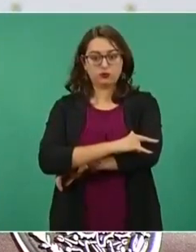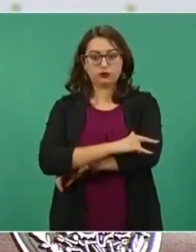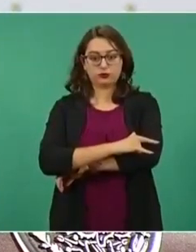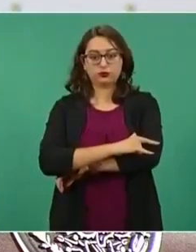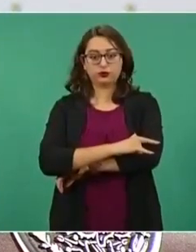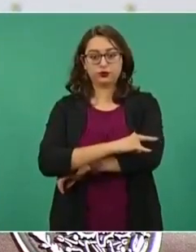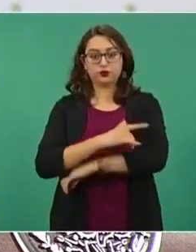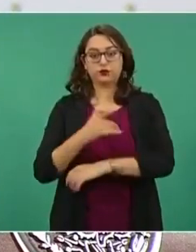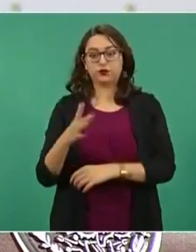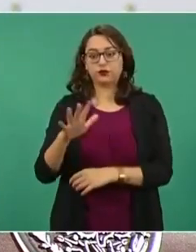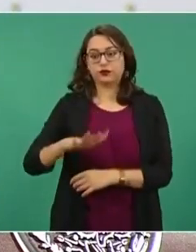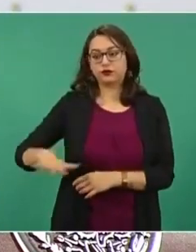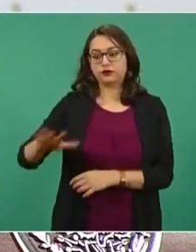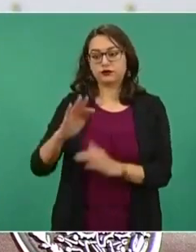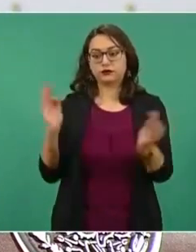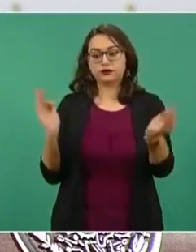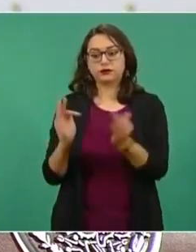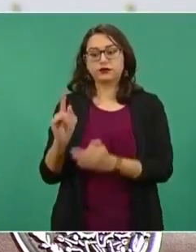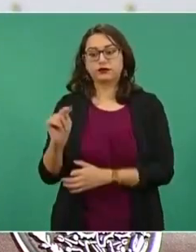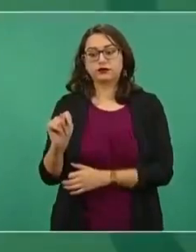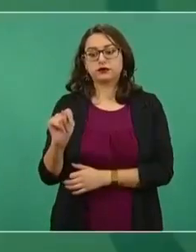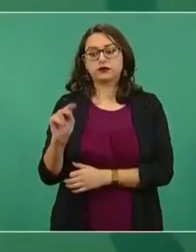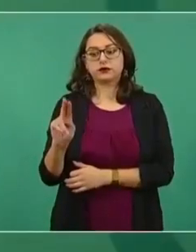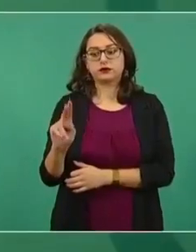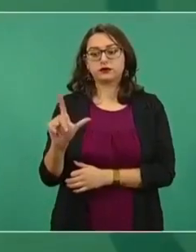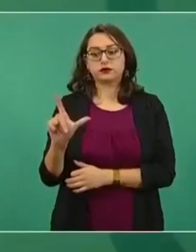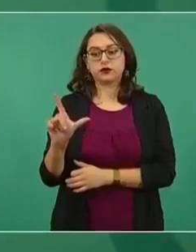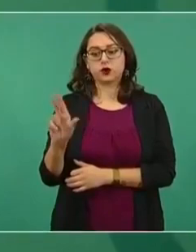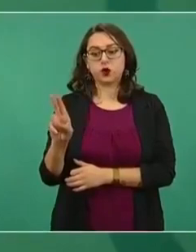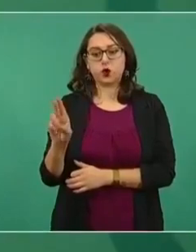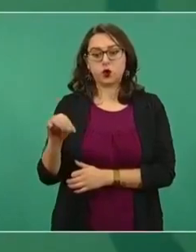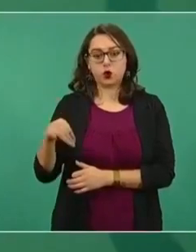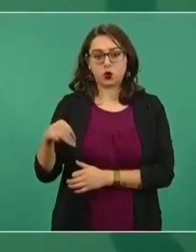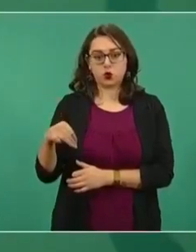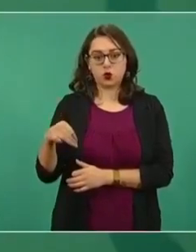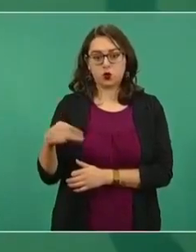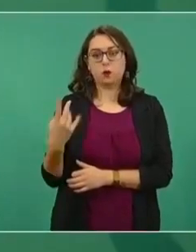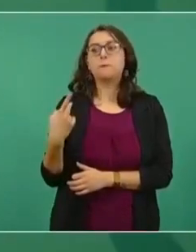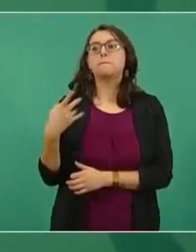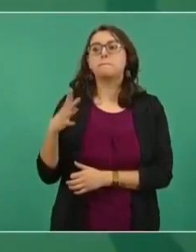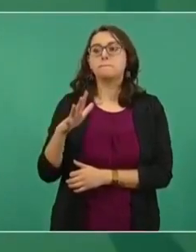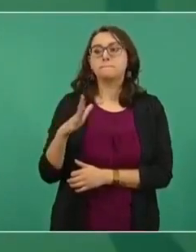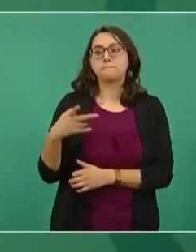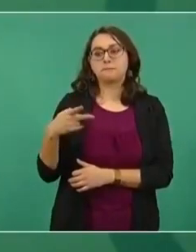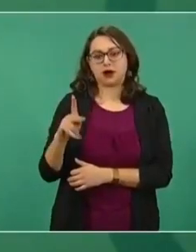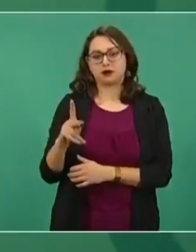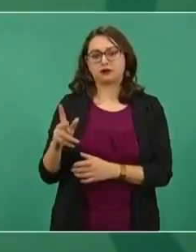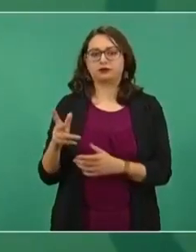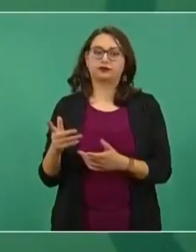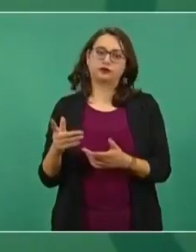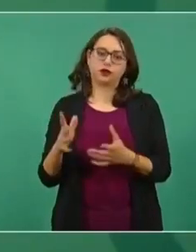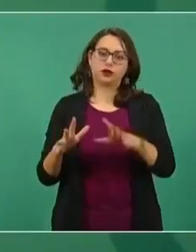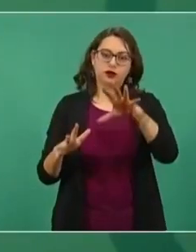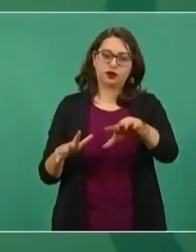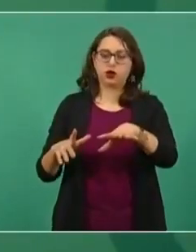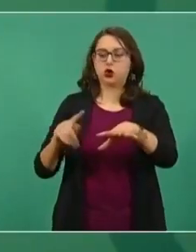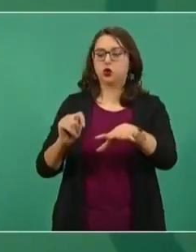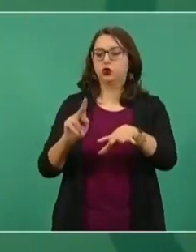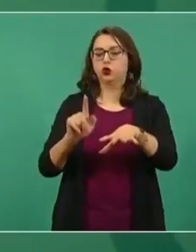a construir en Tulum, pero en terrenos de Felipe Carrillo Puerto,